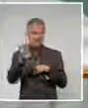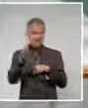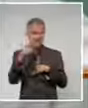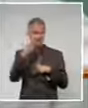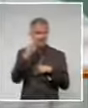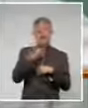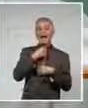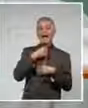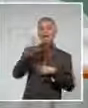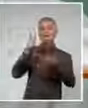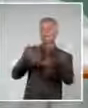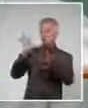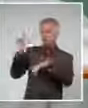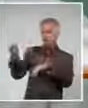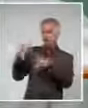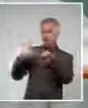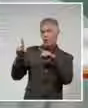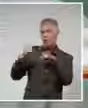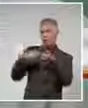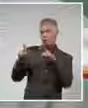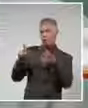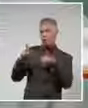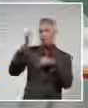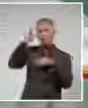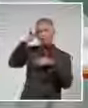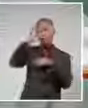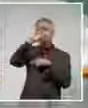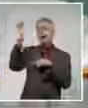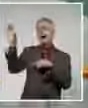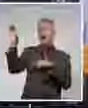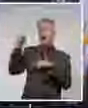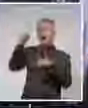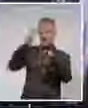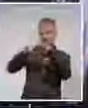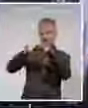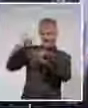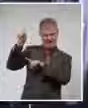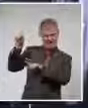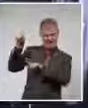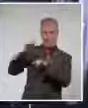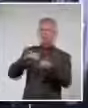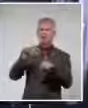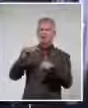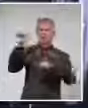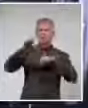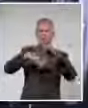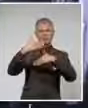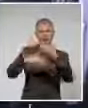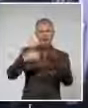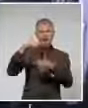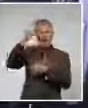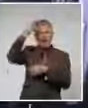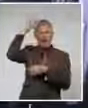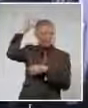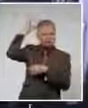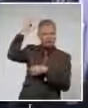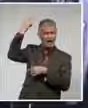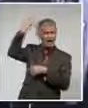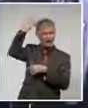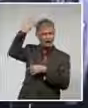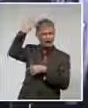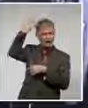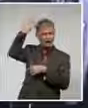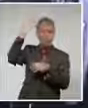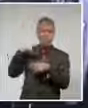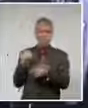referencia nacional en el servicio de maxilofacial del Hospital Hermanos Almejeira, con el diagnóstico de una malformación arteriovenosa compleja.